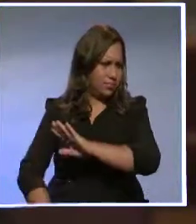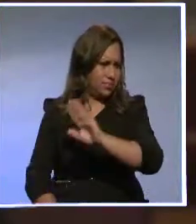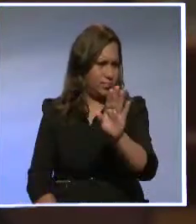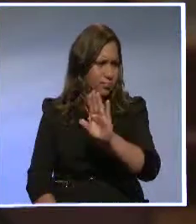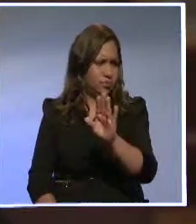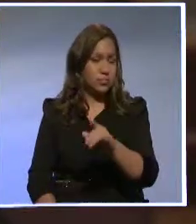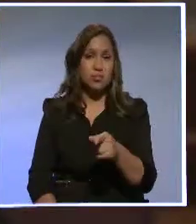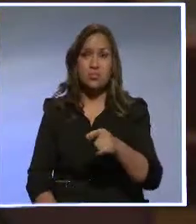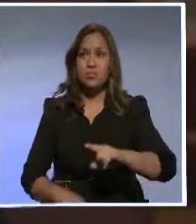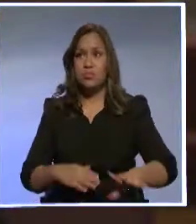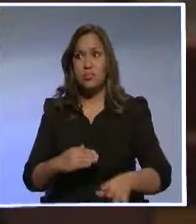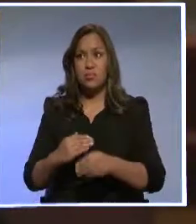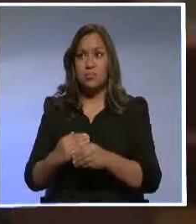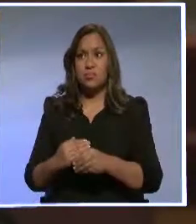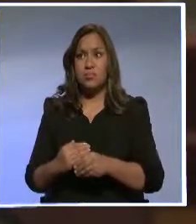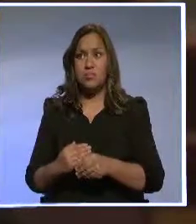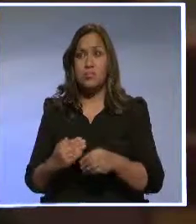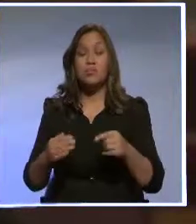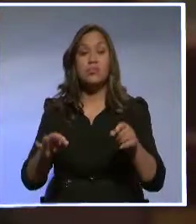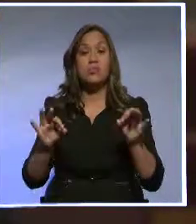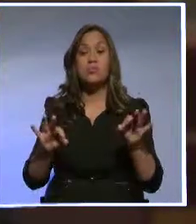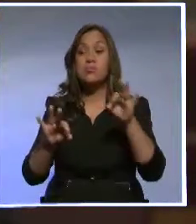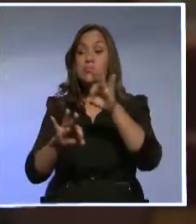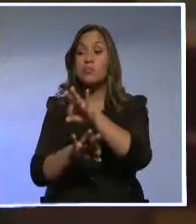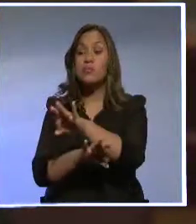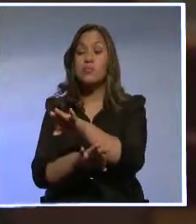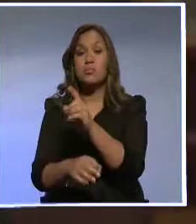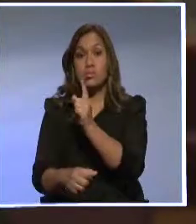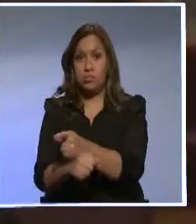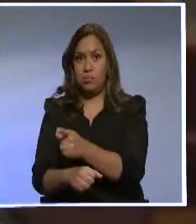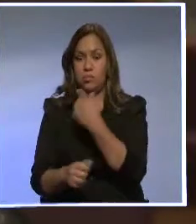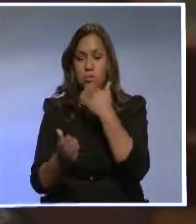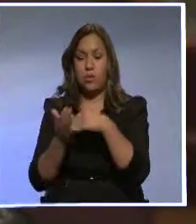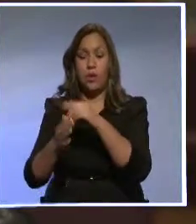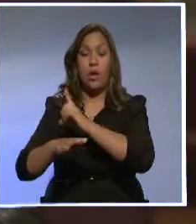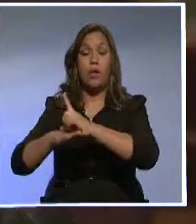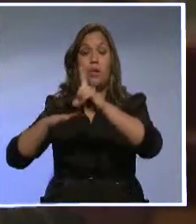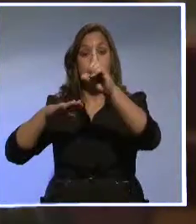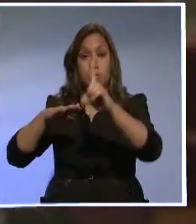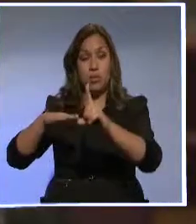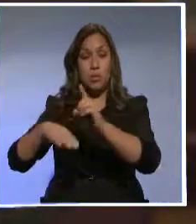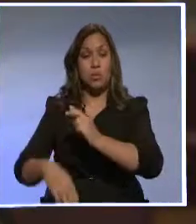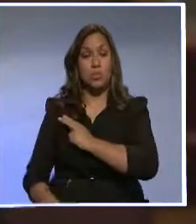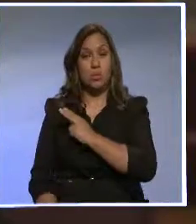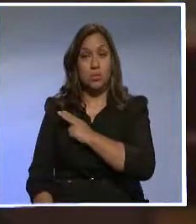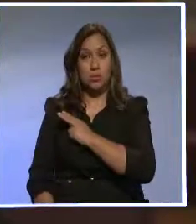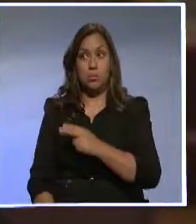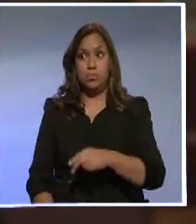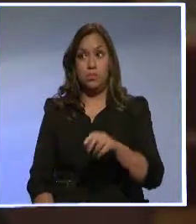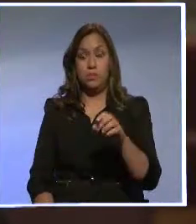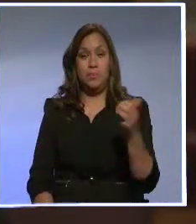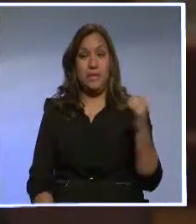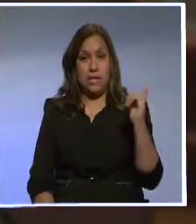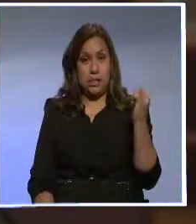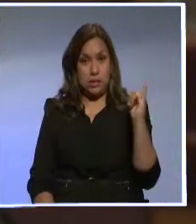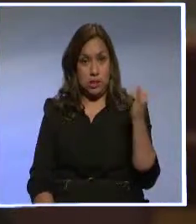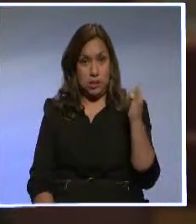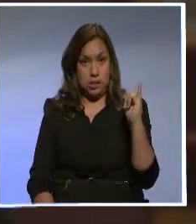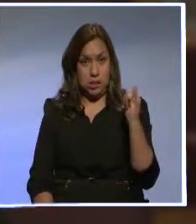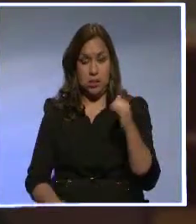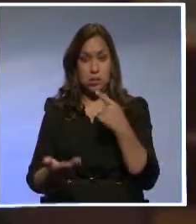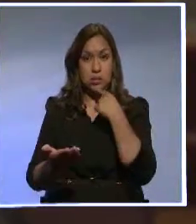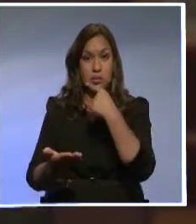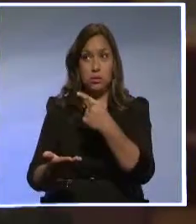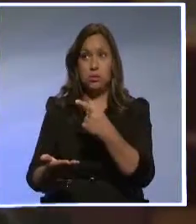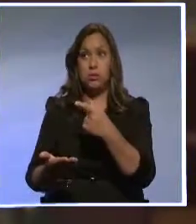incorporado en una disposición transitoria que el director de la universidad del yatay pasa a ser el